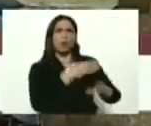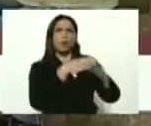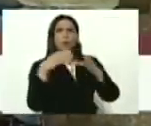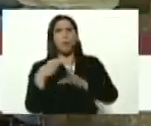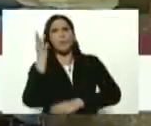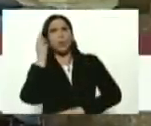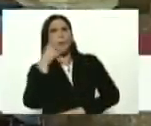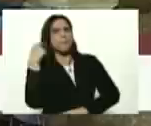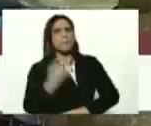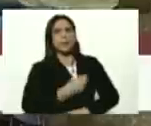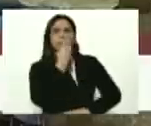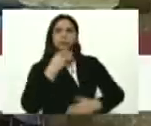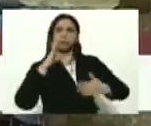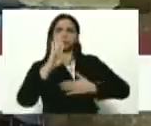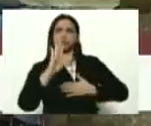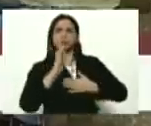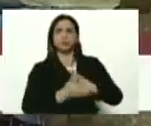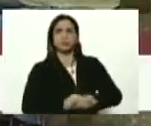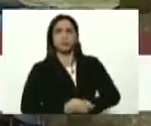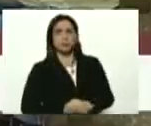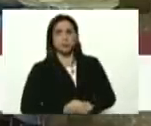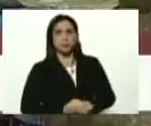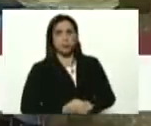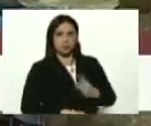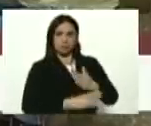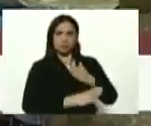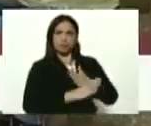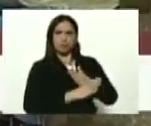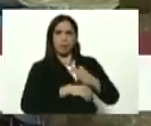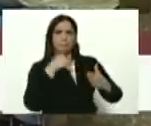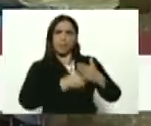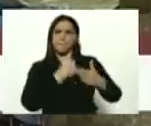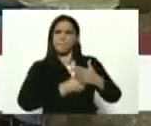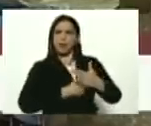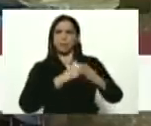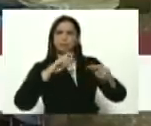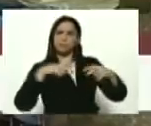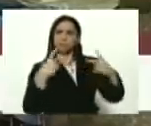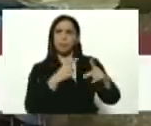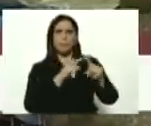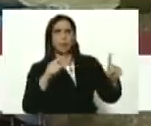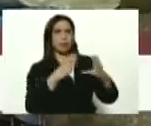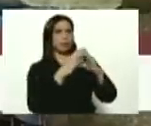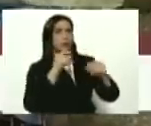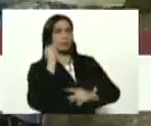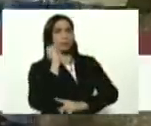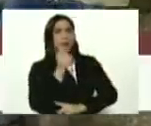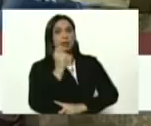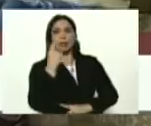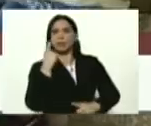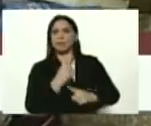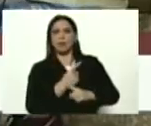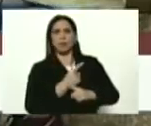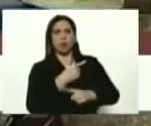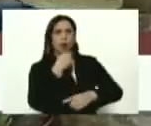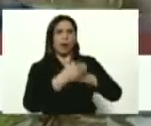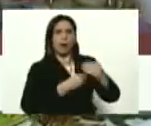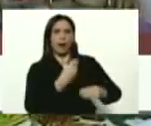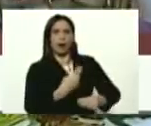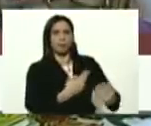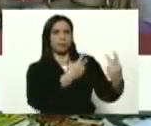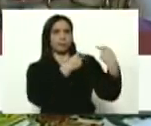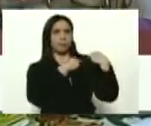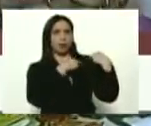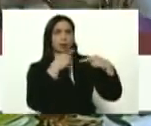mujeres y hombres comprometidos que están a la batalla y a la vanguardia para todas las tareas que haya que cumplir en la